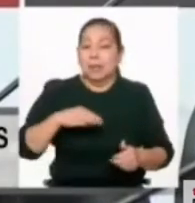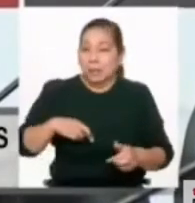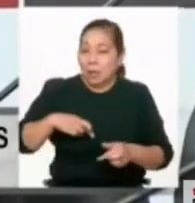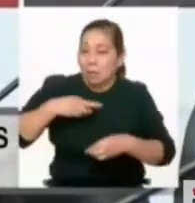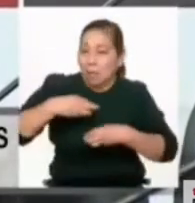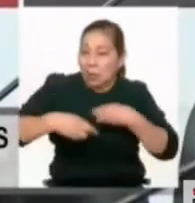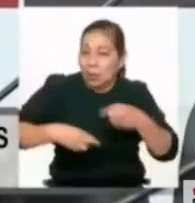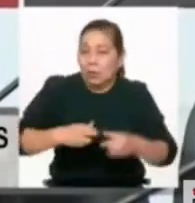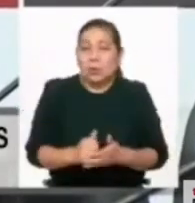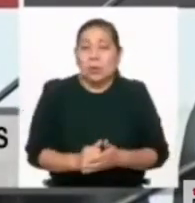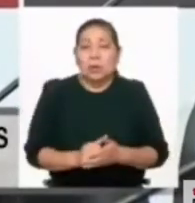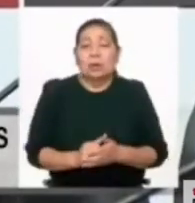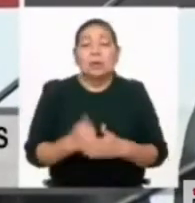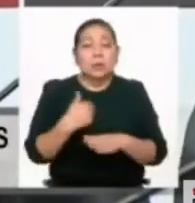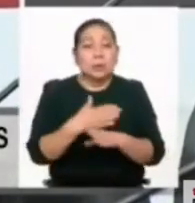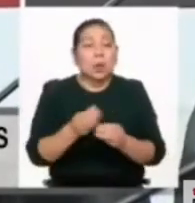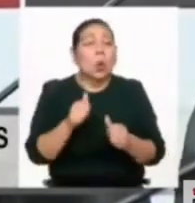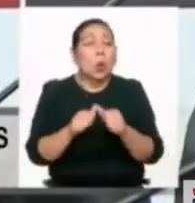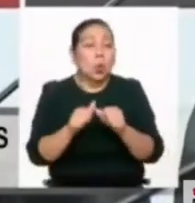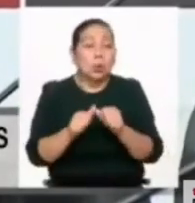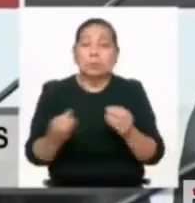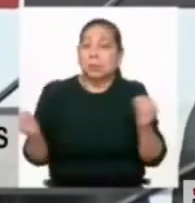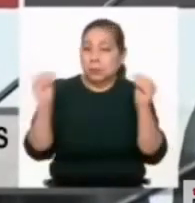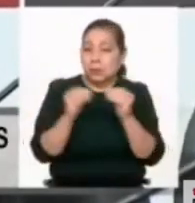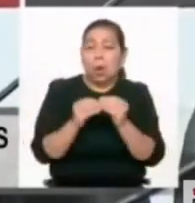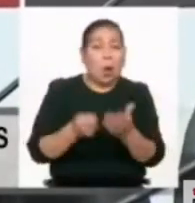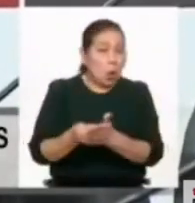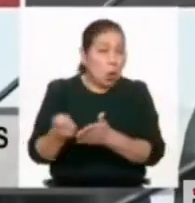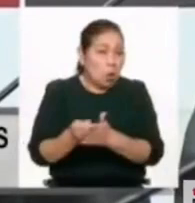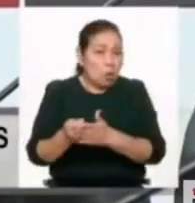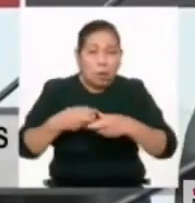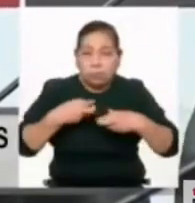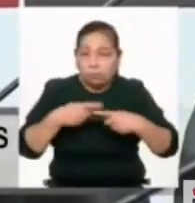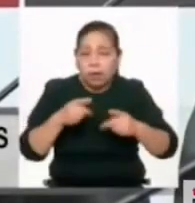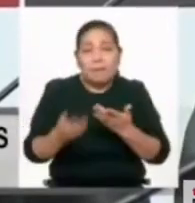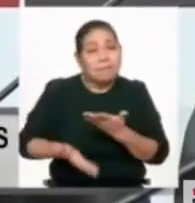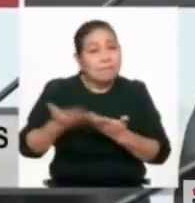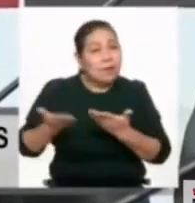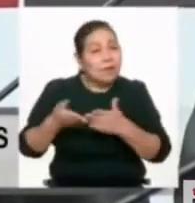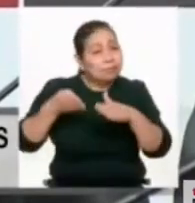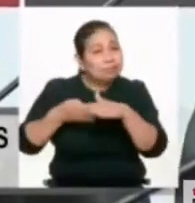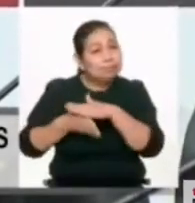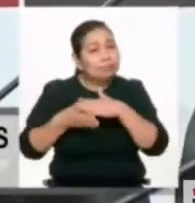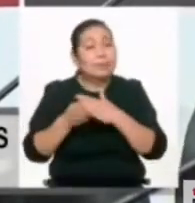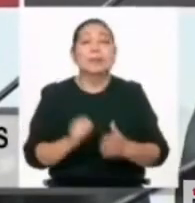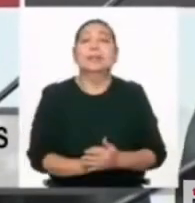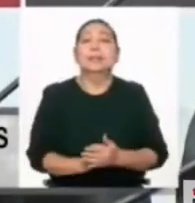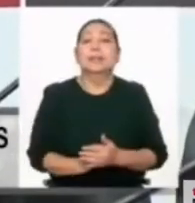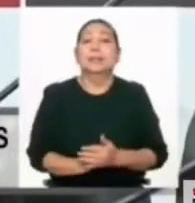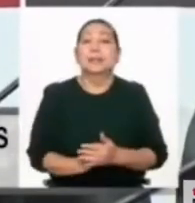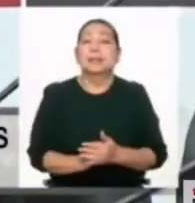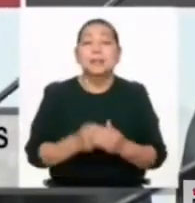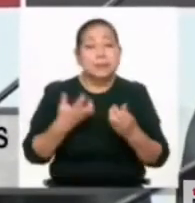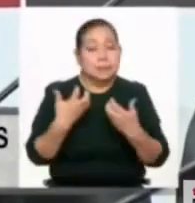de la Producción a conformar los núcleos ejecutores de compra para promover y facilitar el acceso a